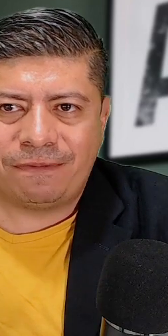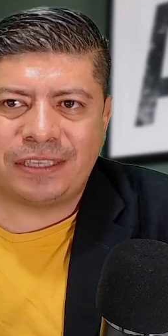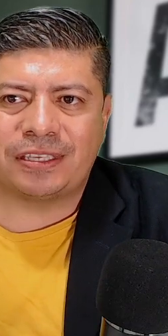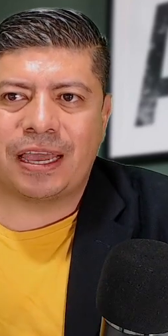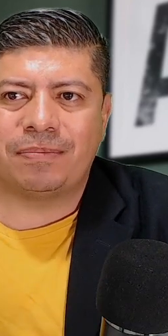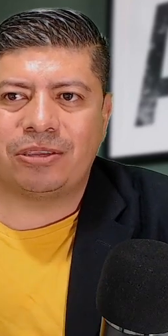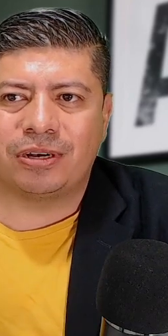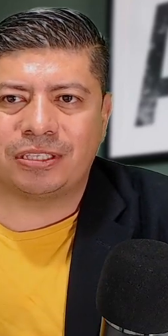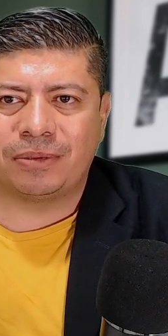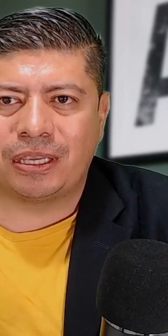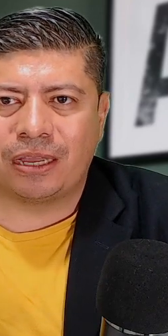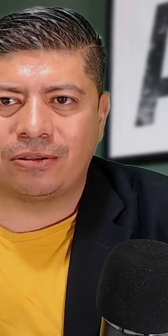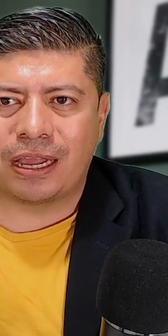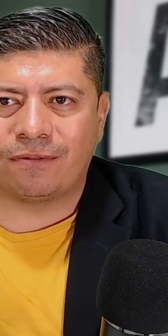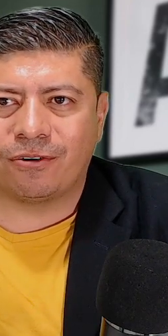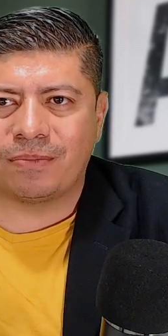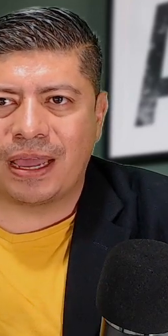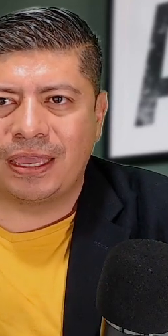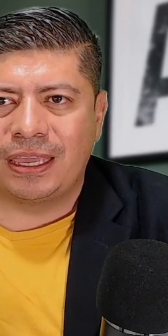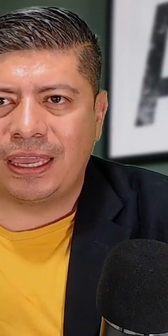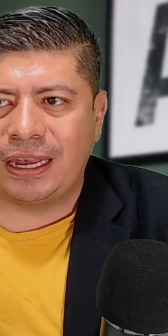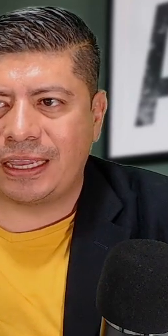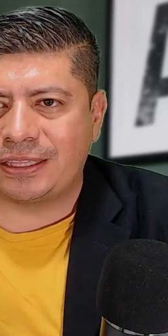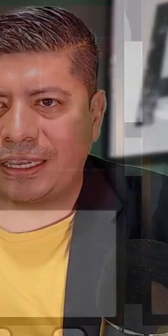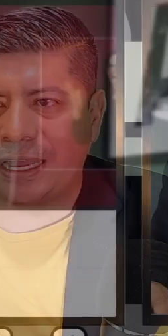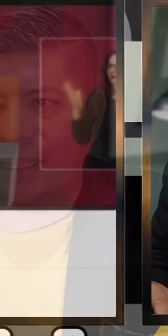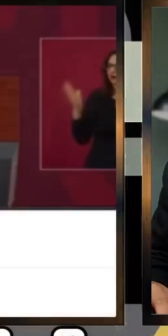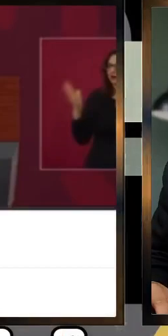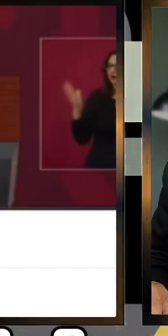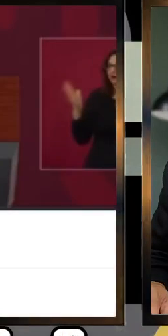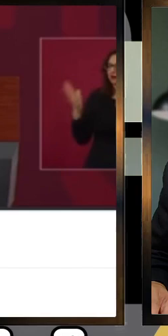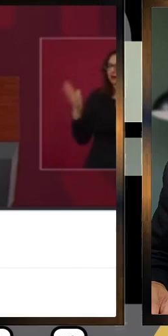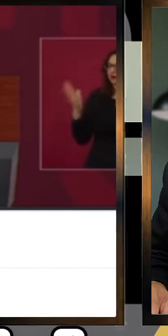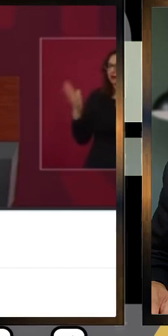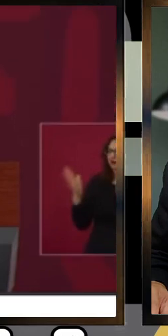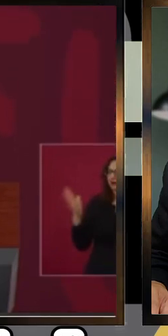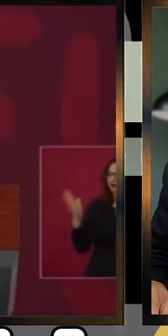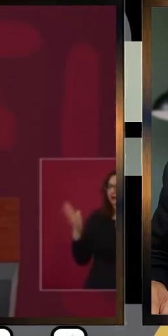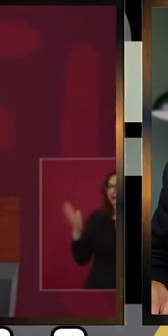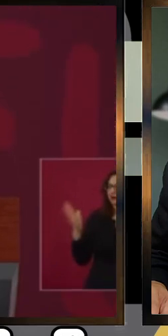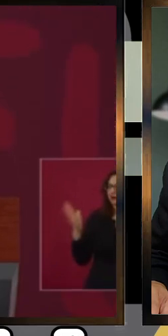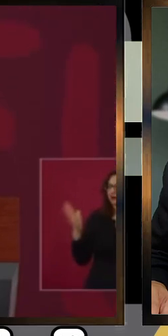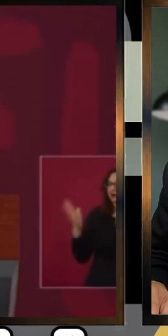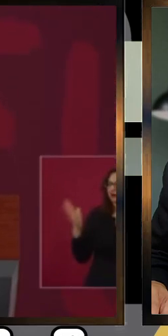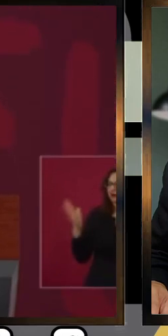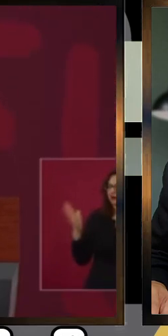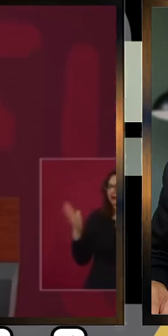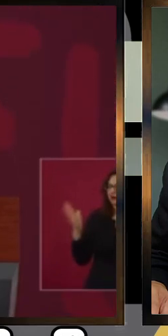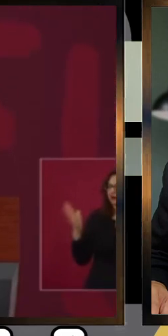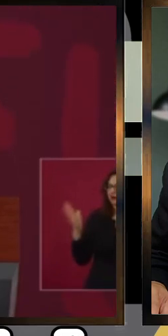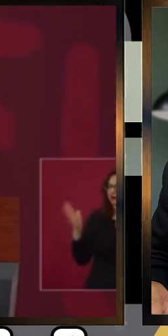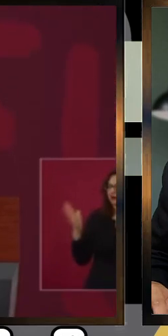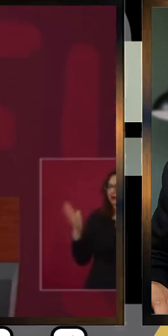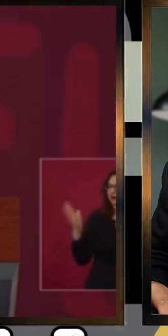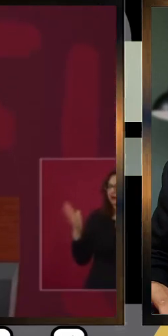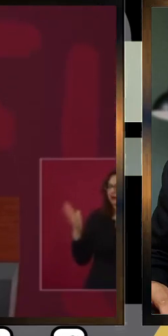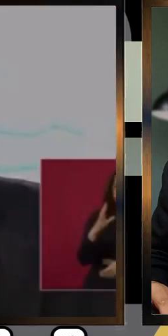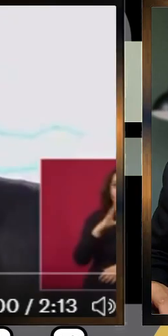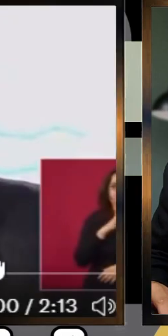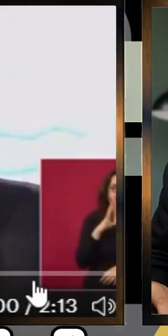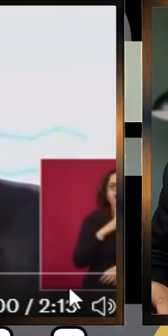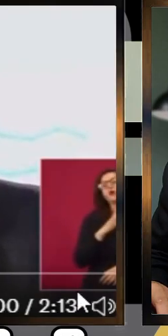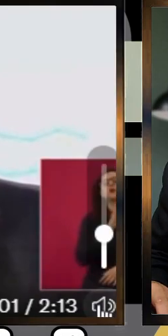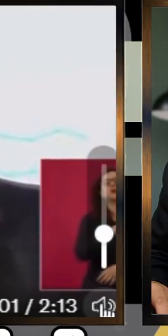y beneficia a millones de mexicanos la reforma eléctrica de la Cuarta Transformación. Mire, rescatando esta parte de la